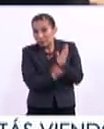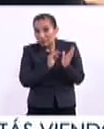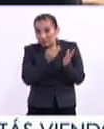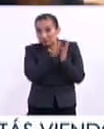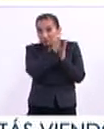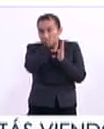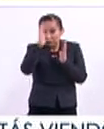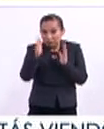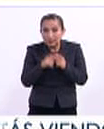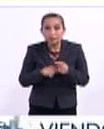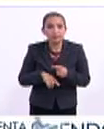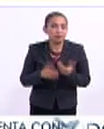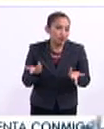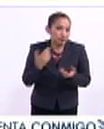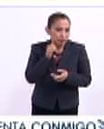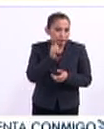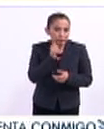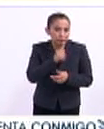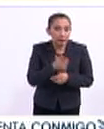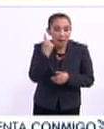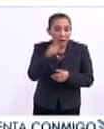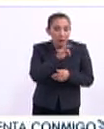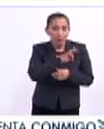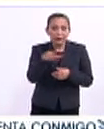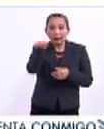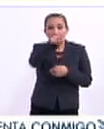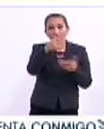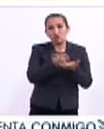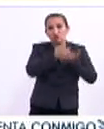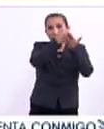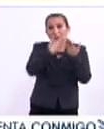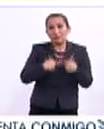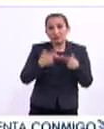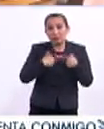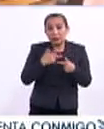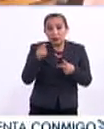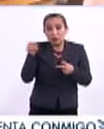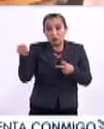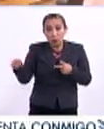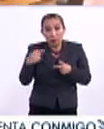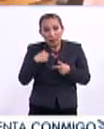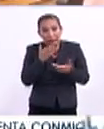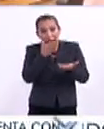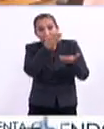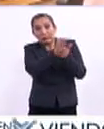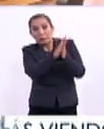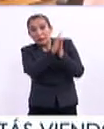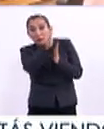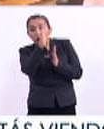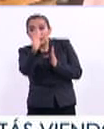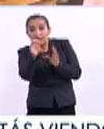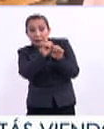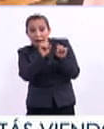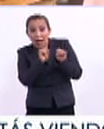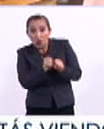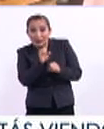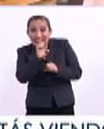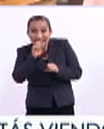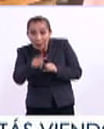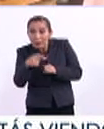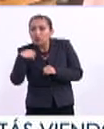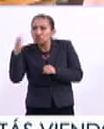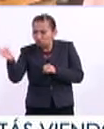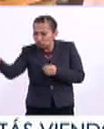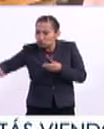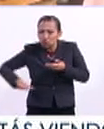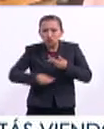estuvieran las prepas, totalmente. Para sí. ser viable a Si la sociedad. si logras entrar a bibliotecas de habla a nivel CEP, o sea, a